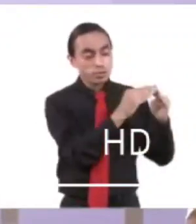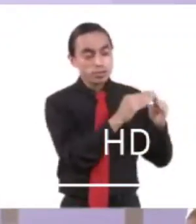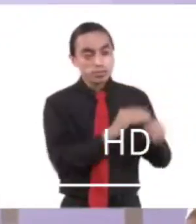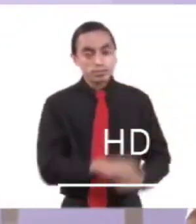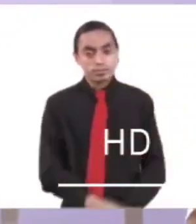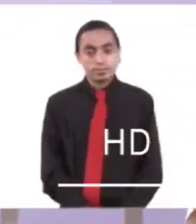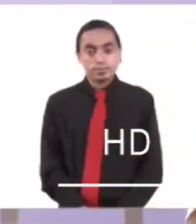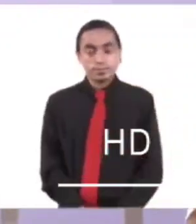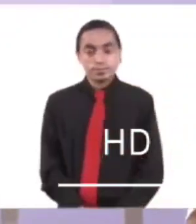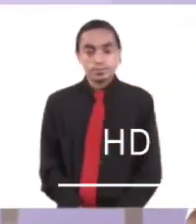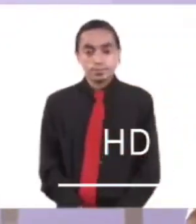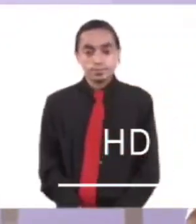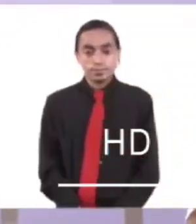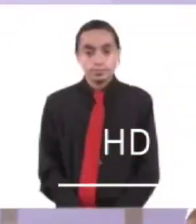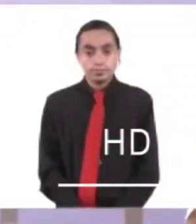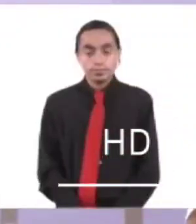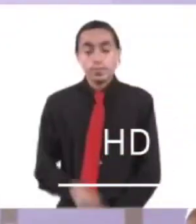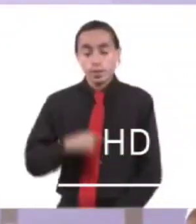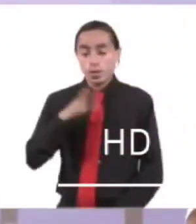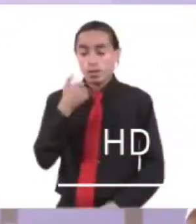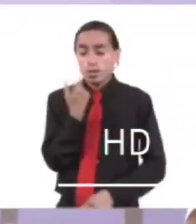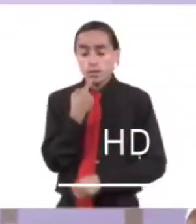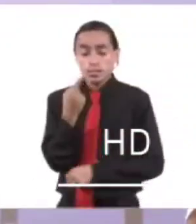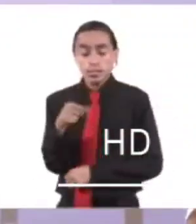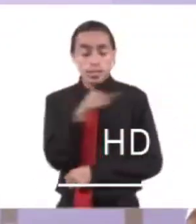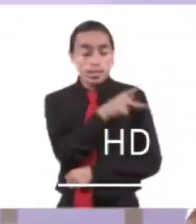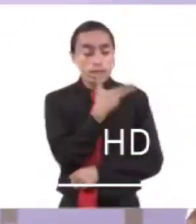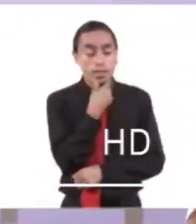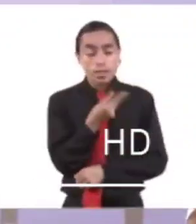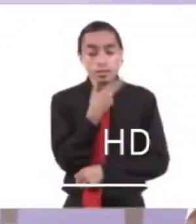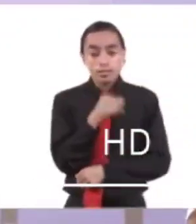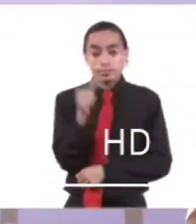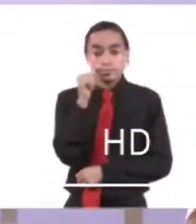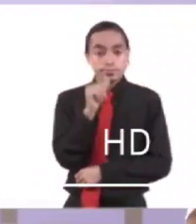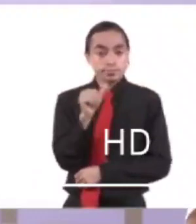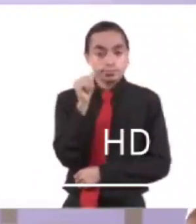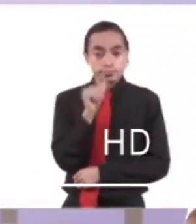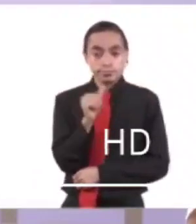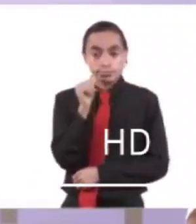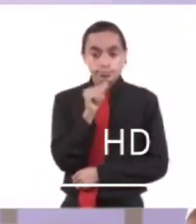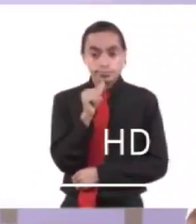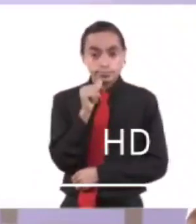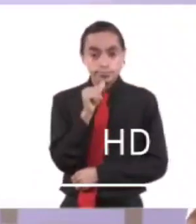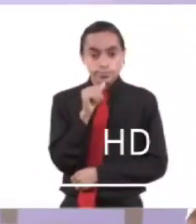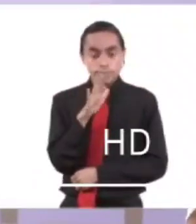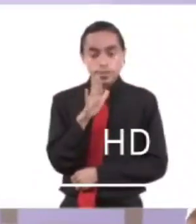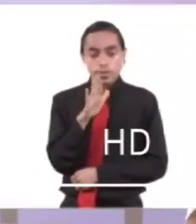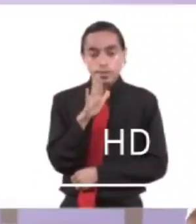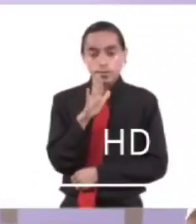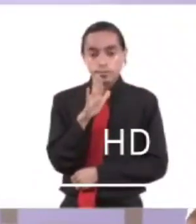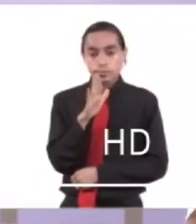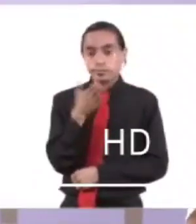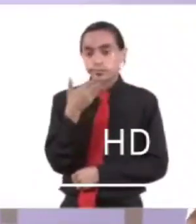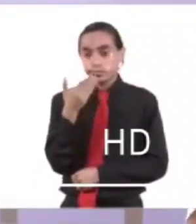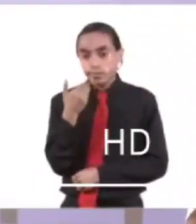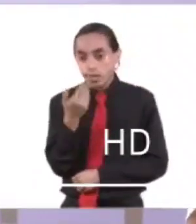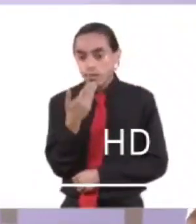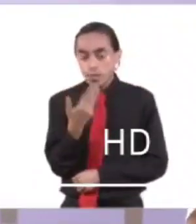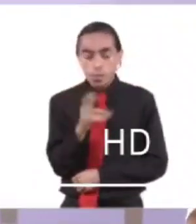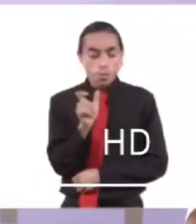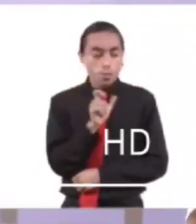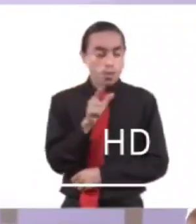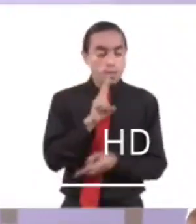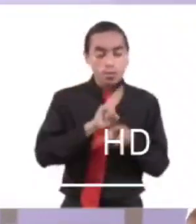maestro. Y yo les quiero decir que Monsiváis siempre estuvo abierto a cuando se acercaban las vecinas y